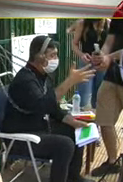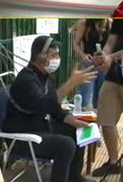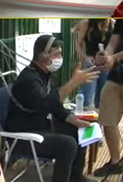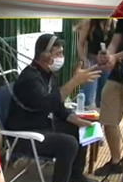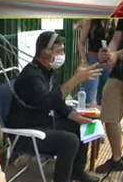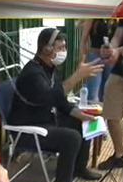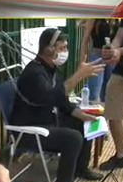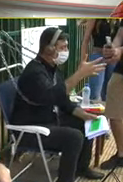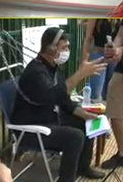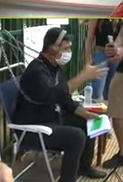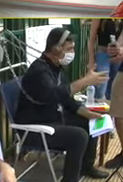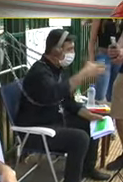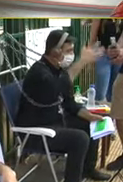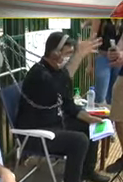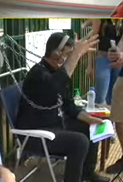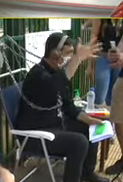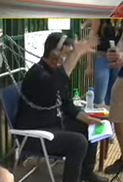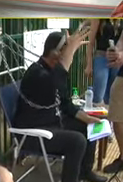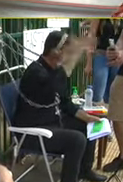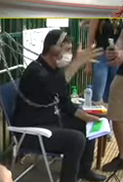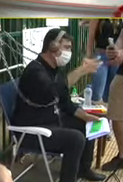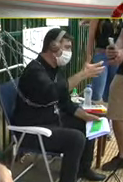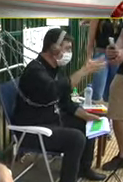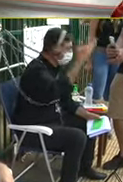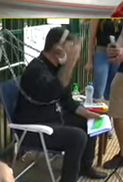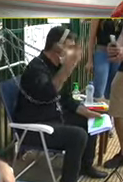directamente de los consumos o no.